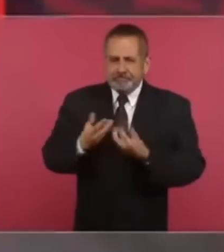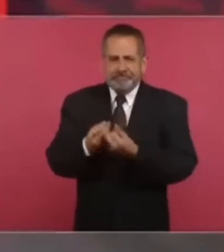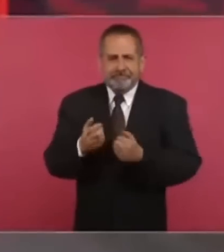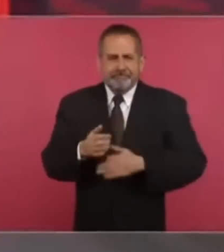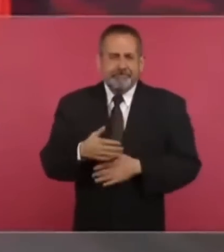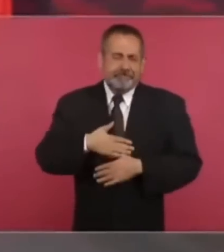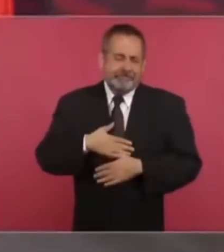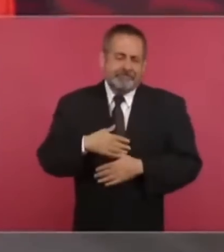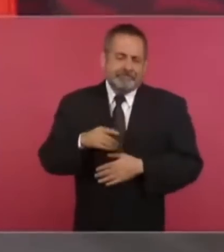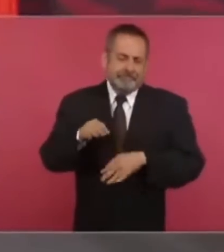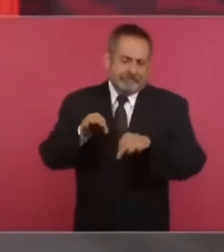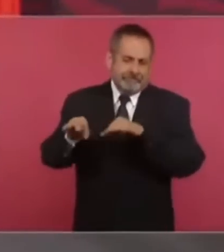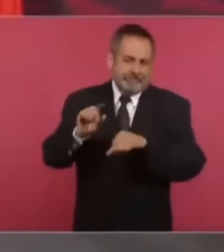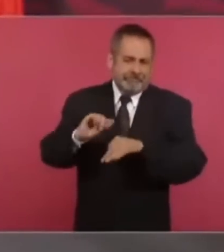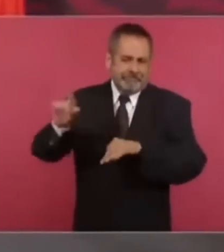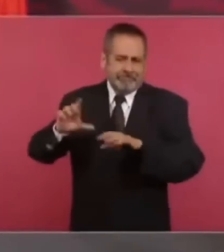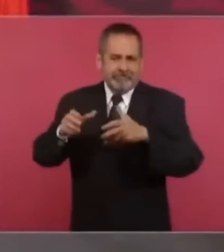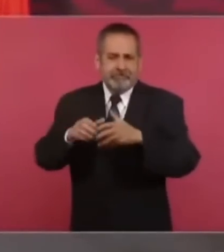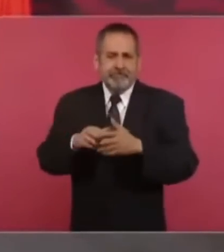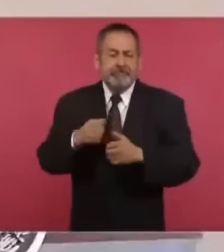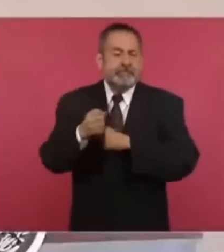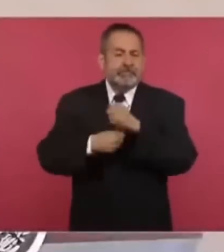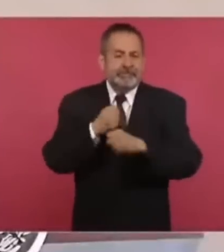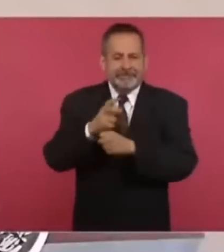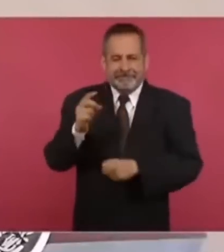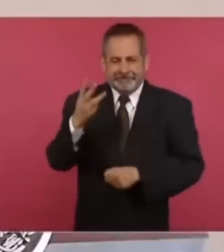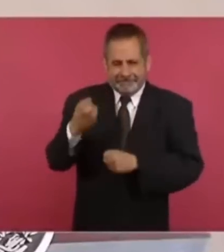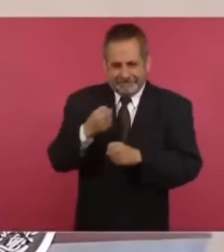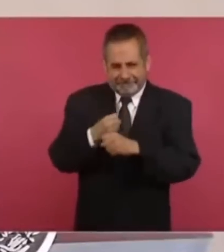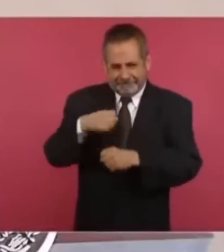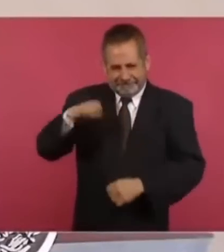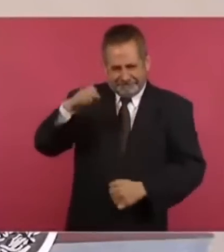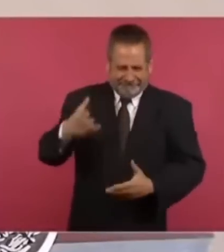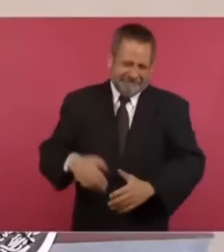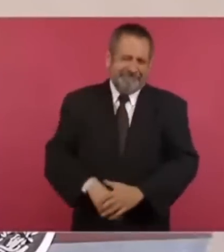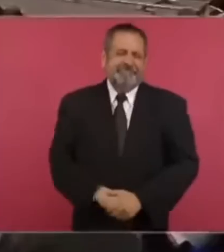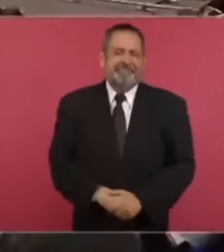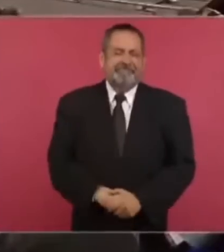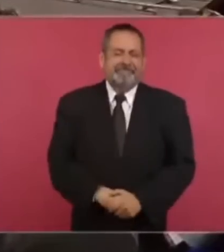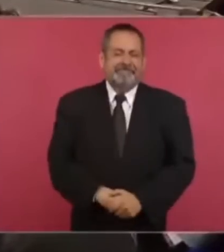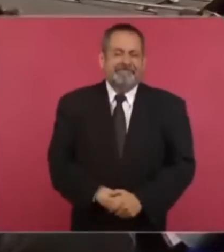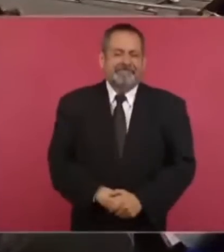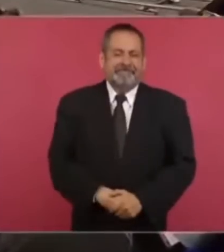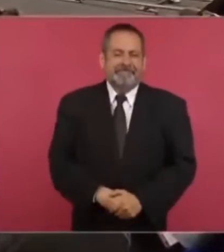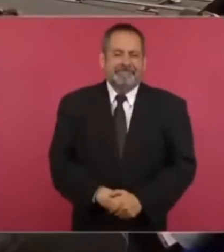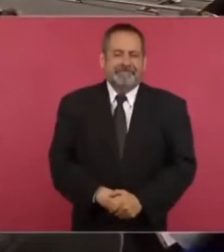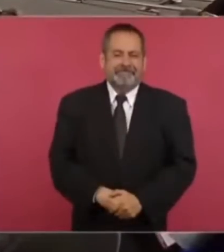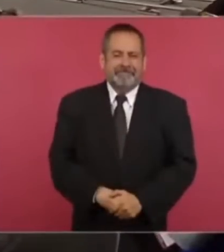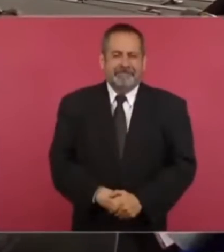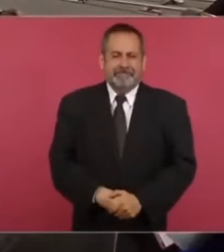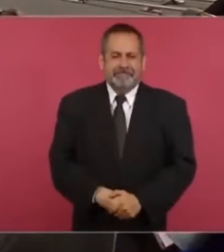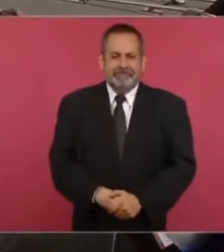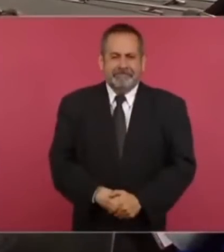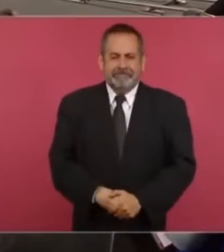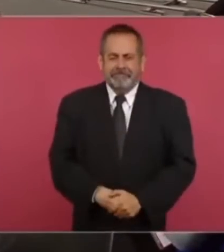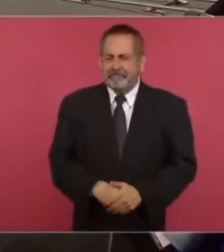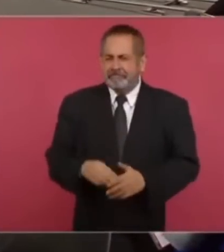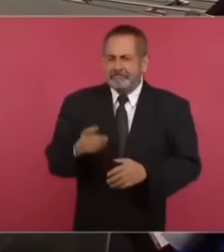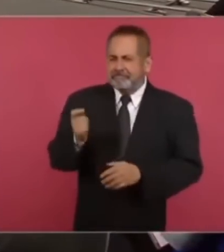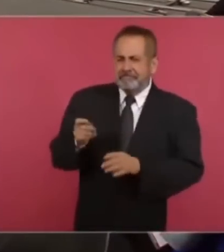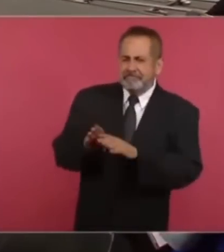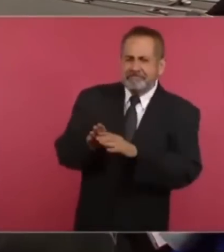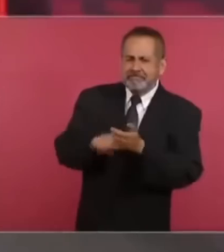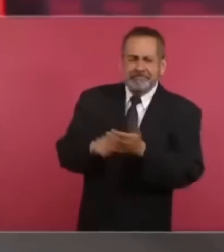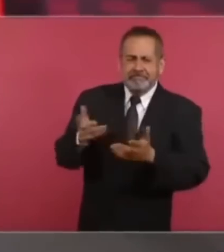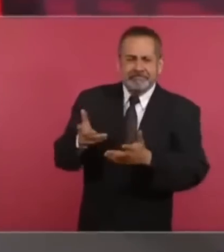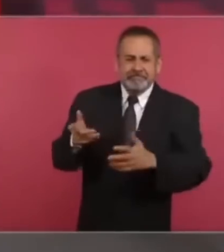Soy profesionista y tengo 33 años de edad. ¿Y cómo estás en el manejo de